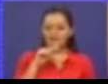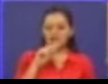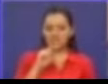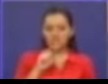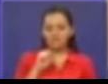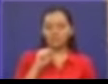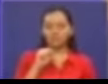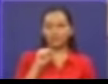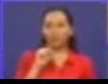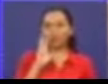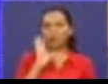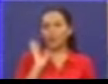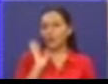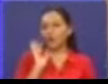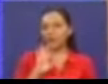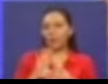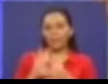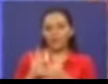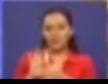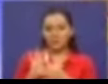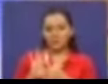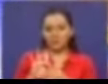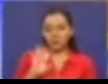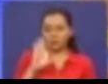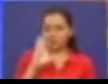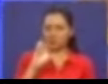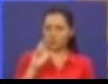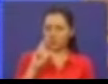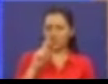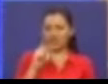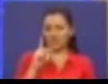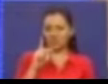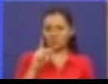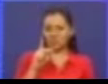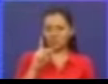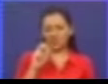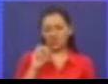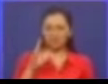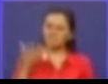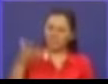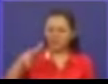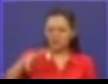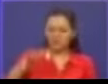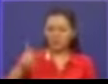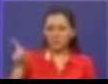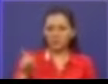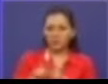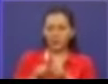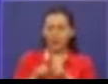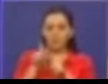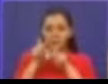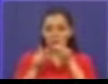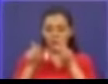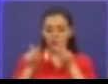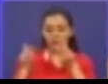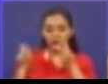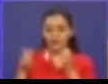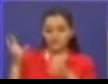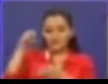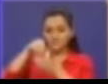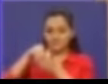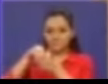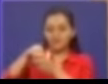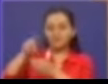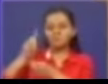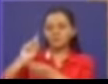los compañeros de esto se llamaban Torrent Duck, patos torrente, una clase de patos que habita en Amazonía. Y